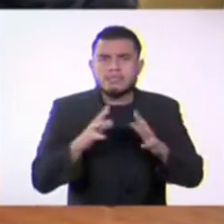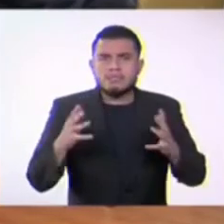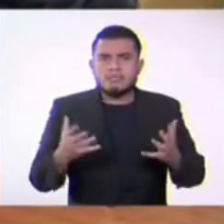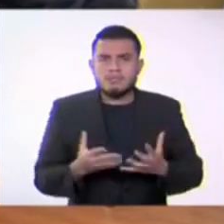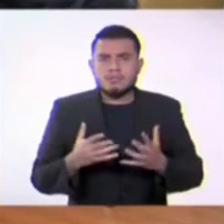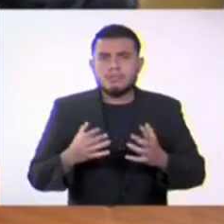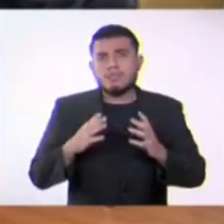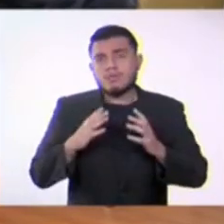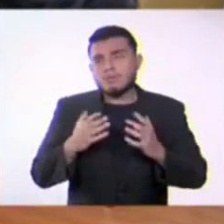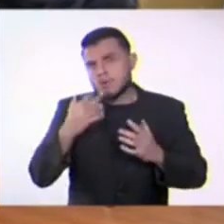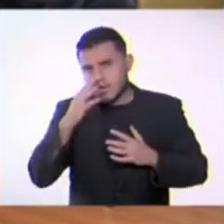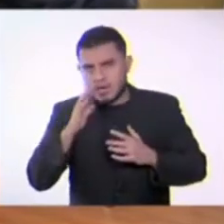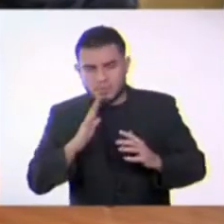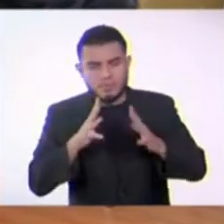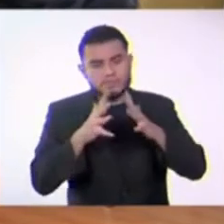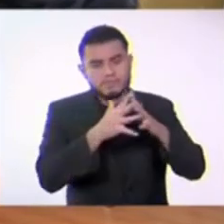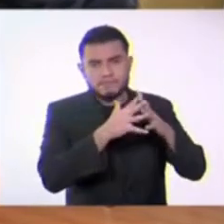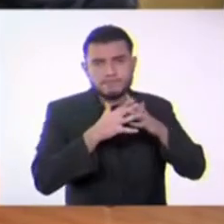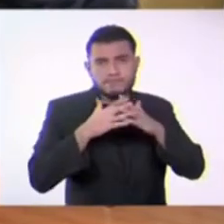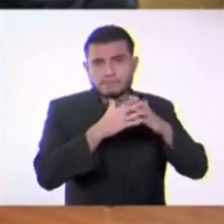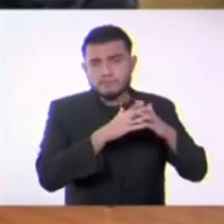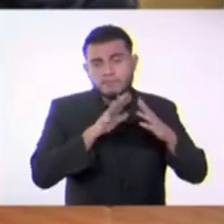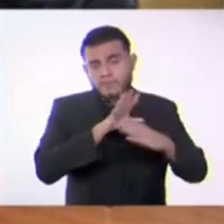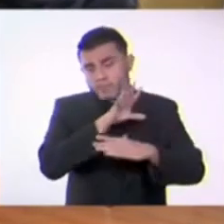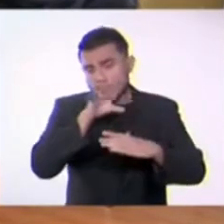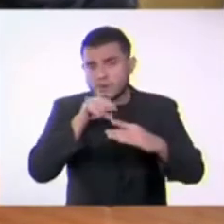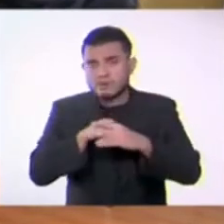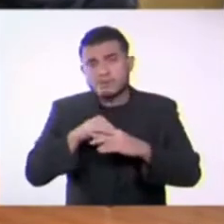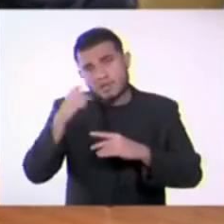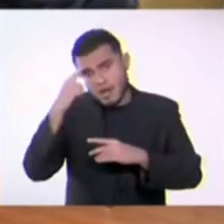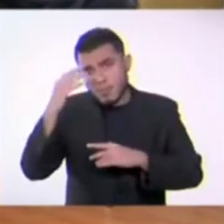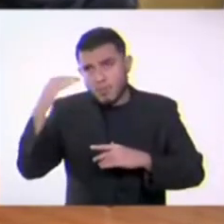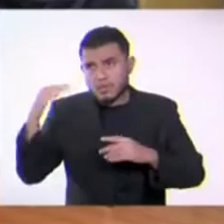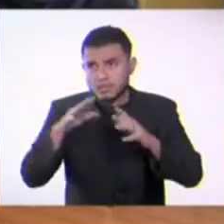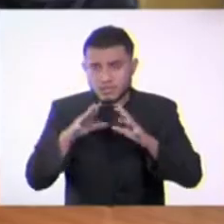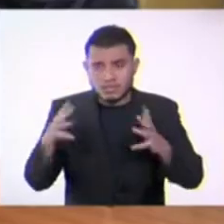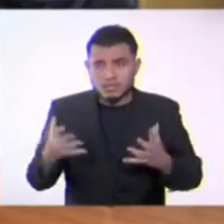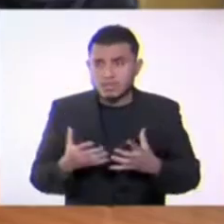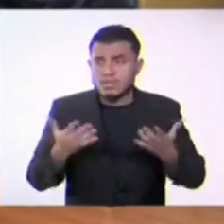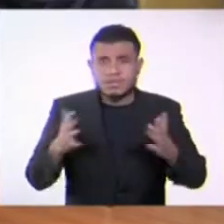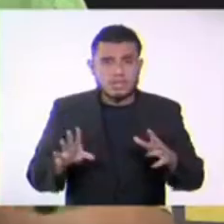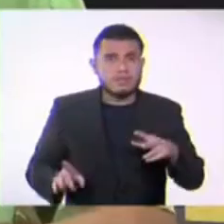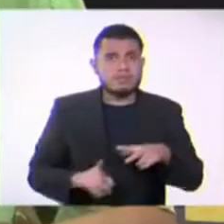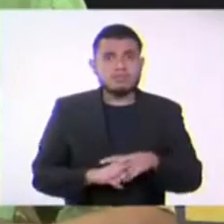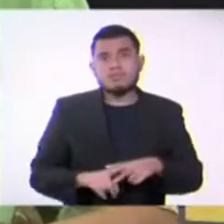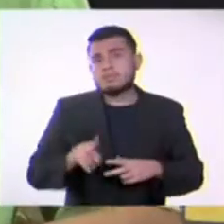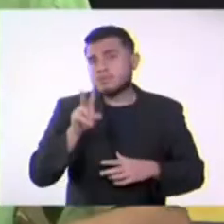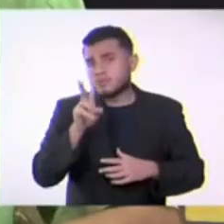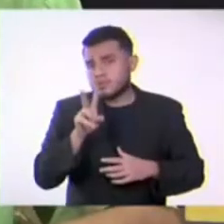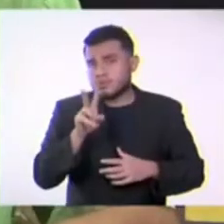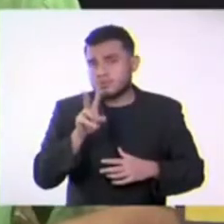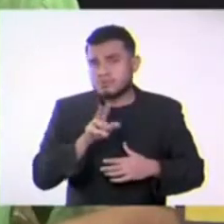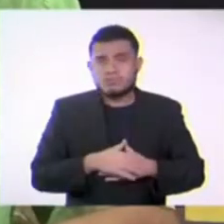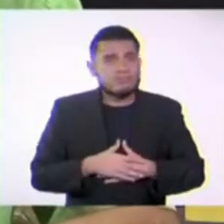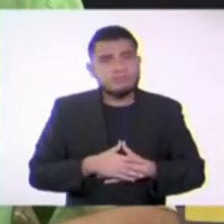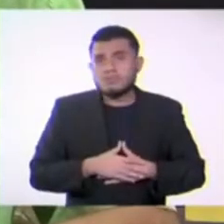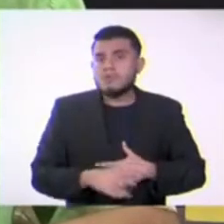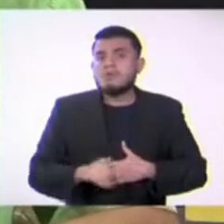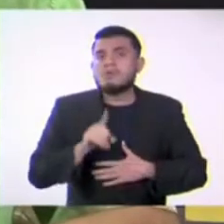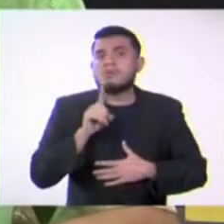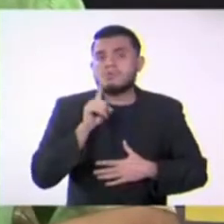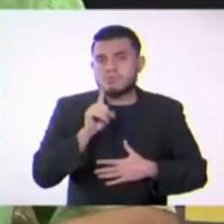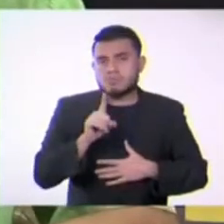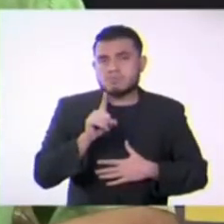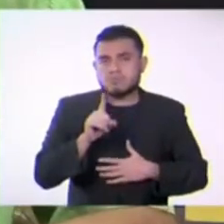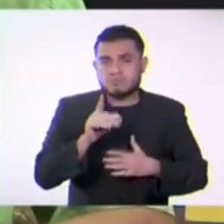Estados Unidos y también dentro de la política internacional? Ya no hay dos bloques, hay un solo bloque. Ese bloque